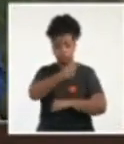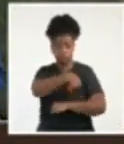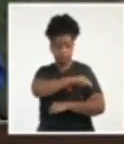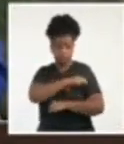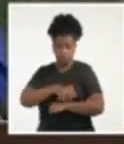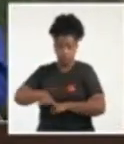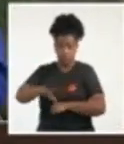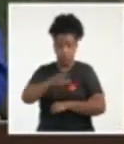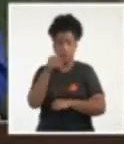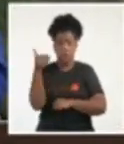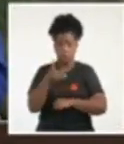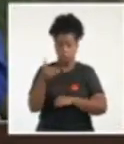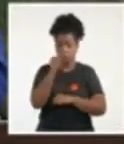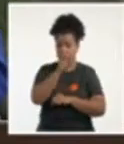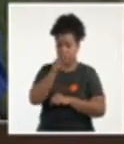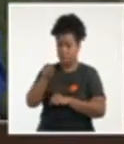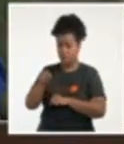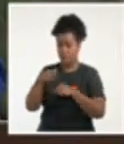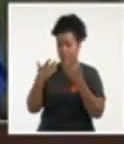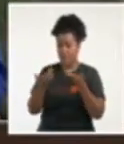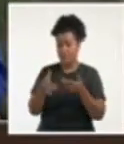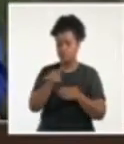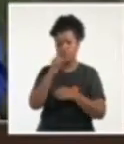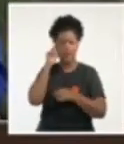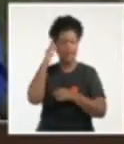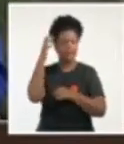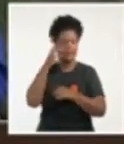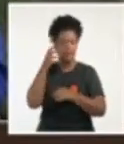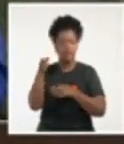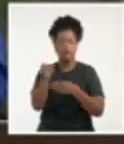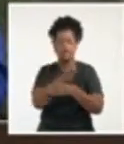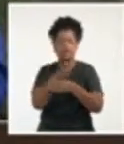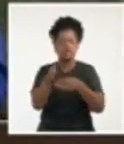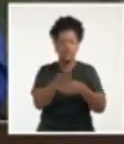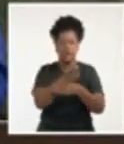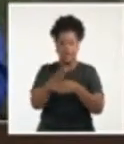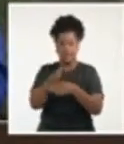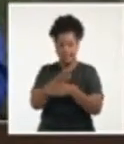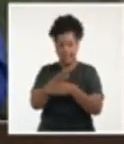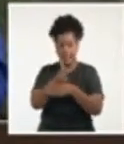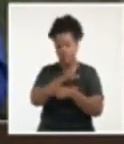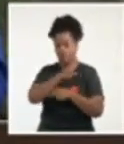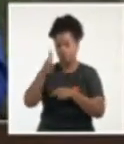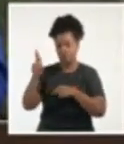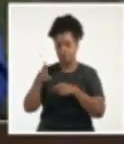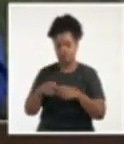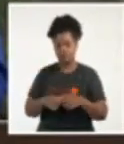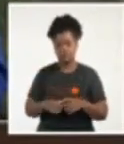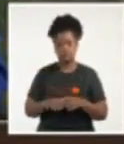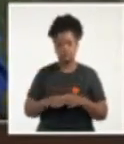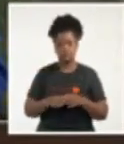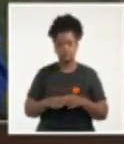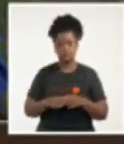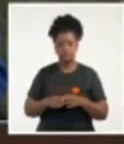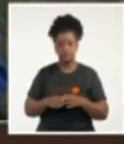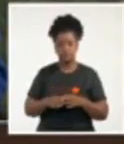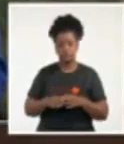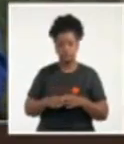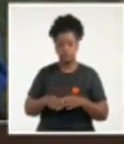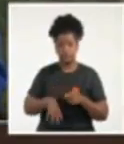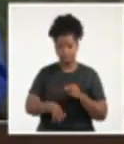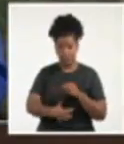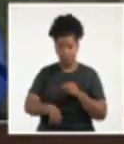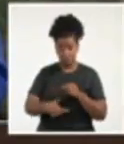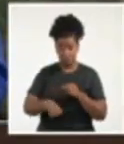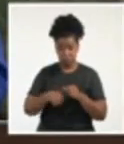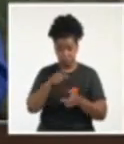tienen una opinión diferente a la revolución. ¿A quién le molesta? Al gobierno de los